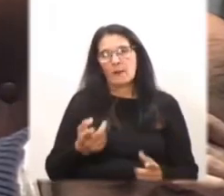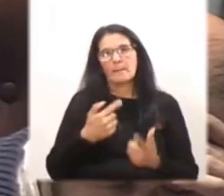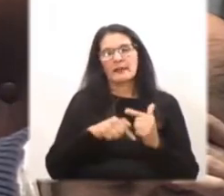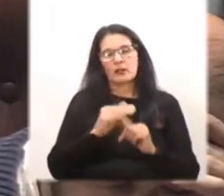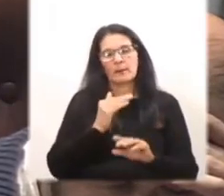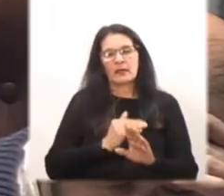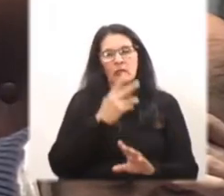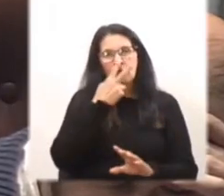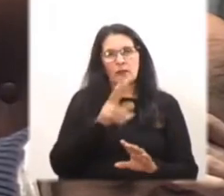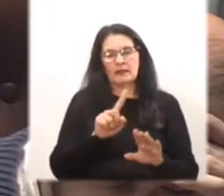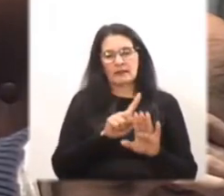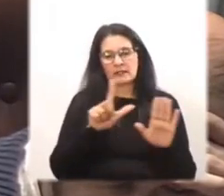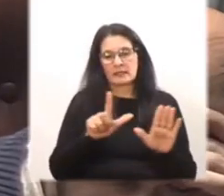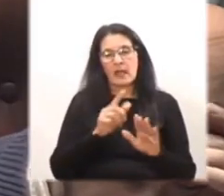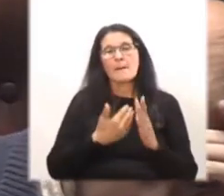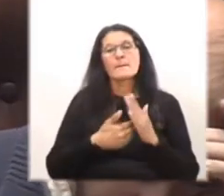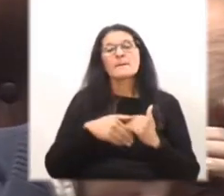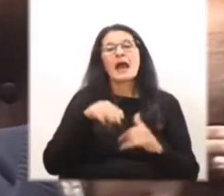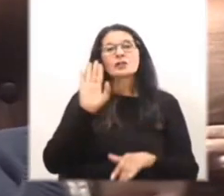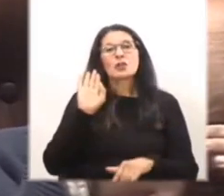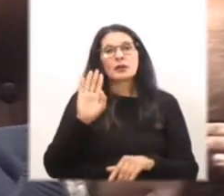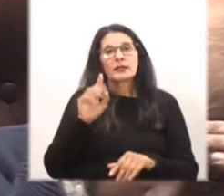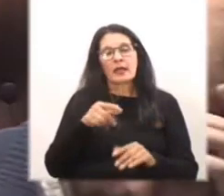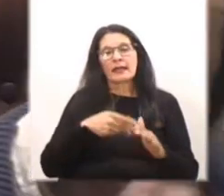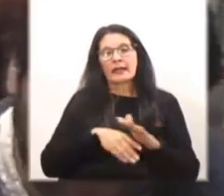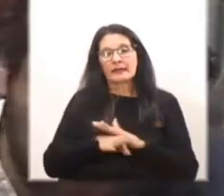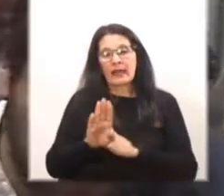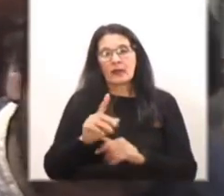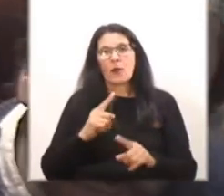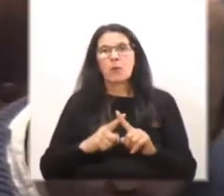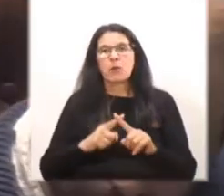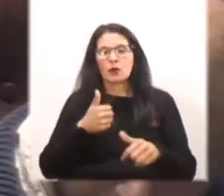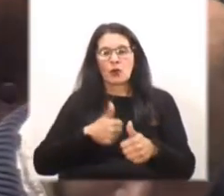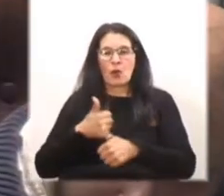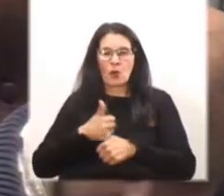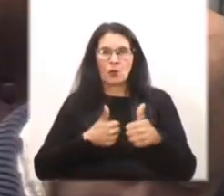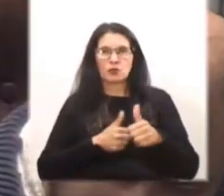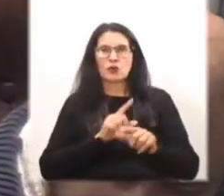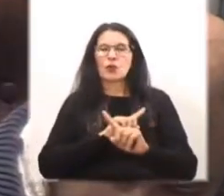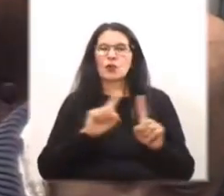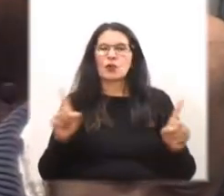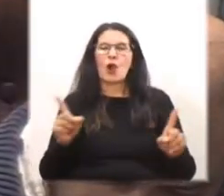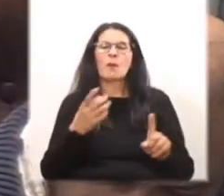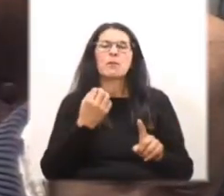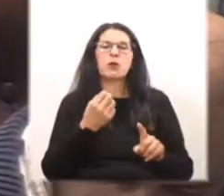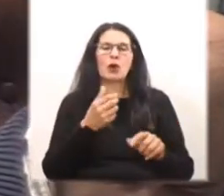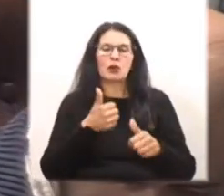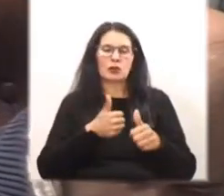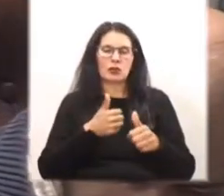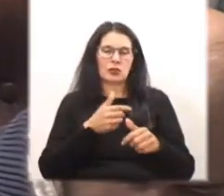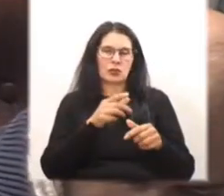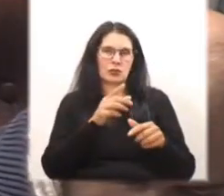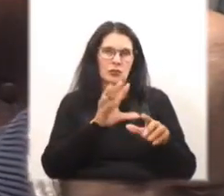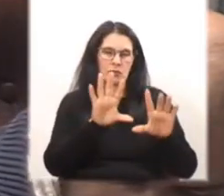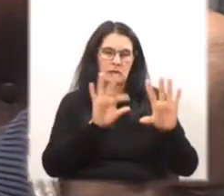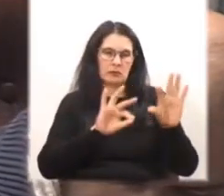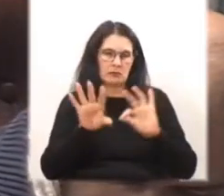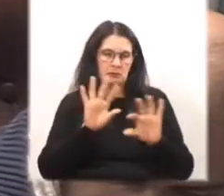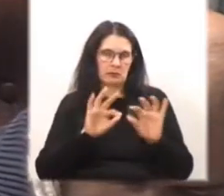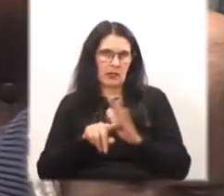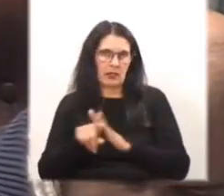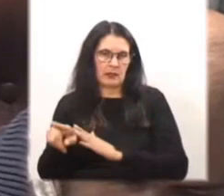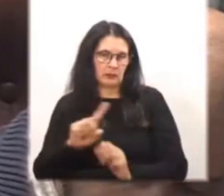2017. La mayoría de los que entraron fue por concurso y no por designación directa. Algo que se criticó